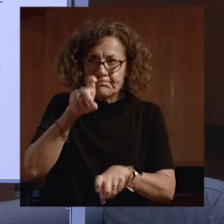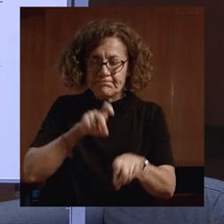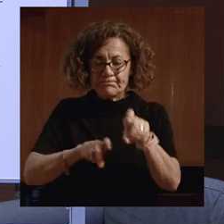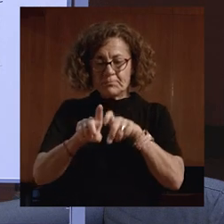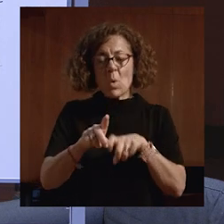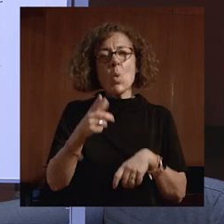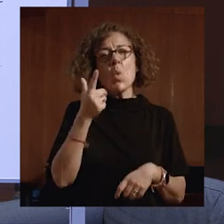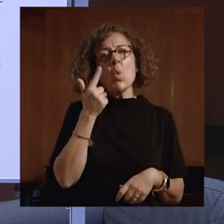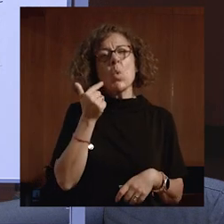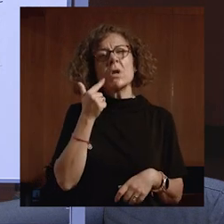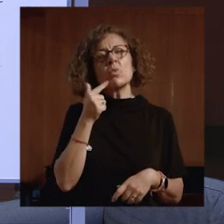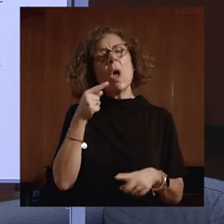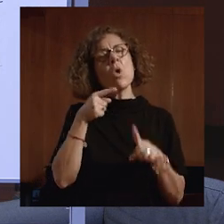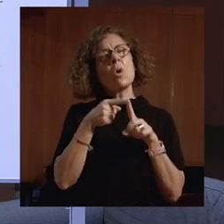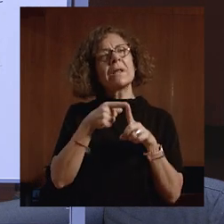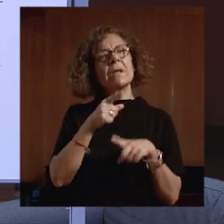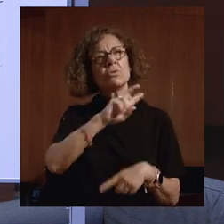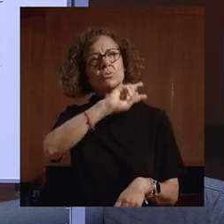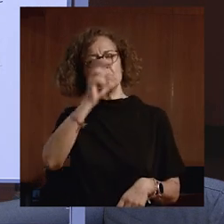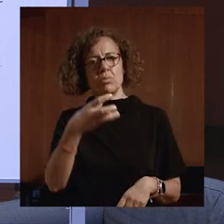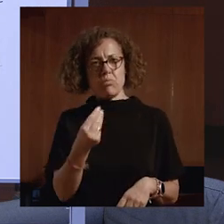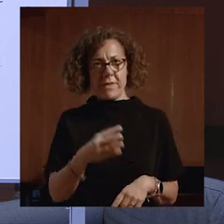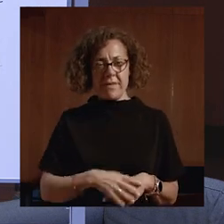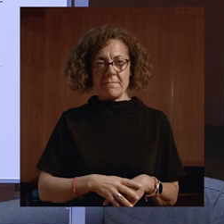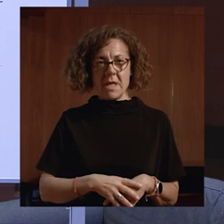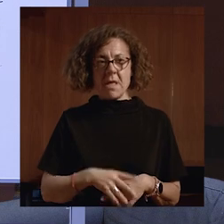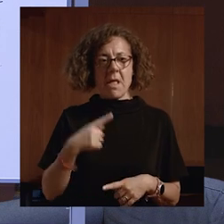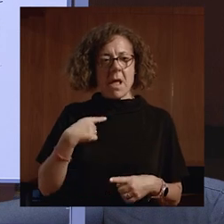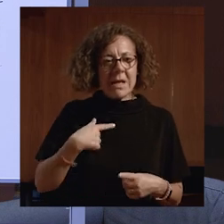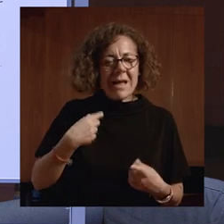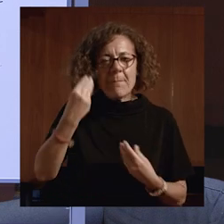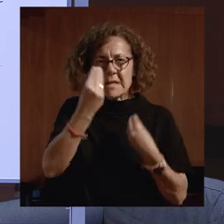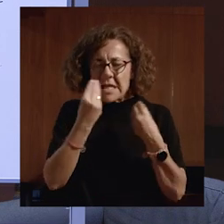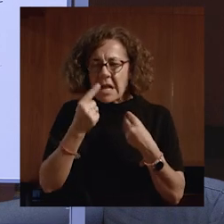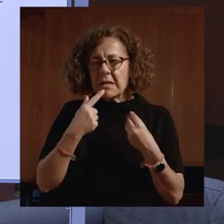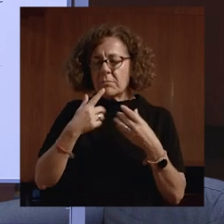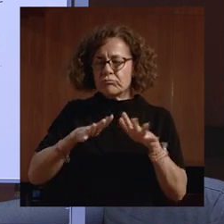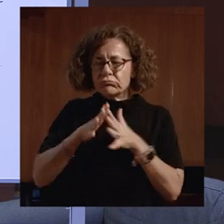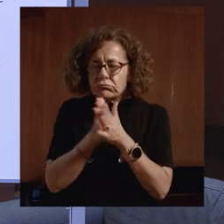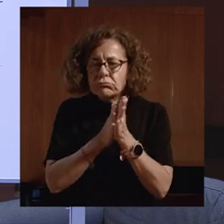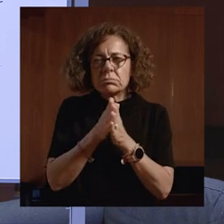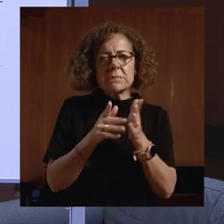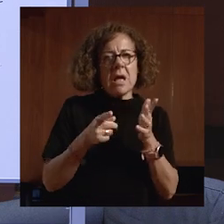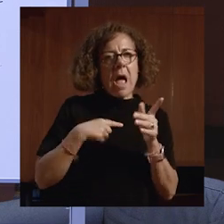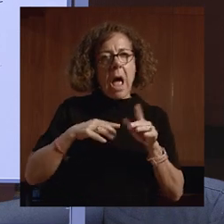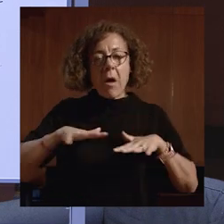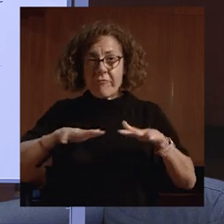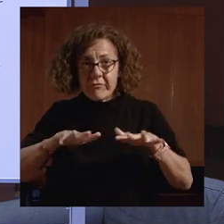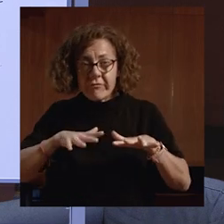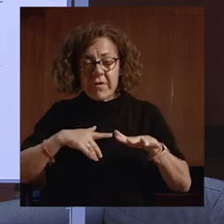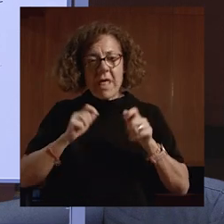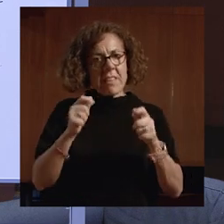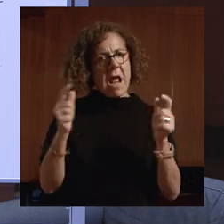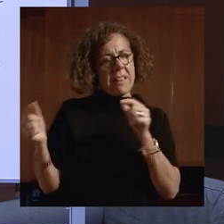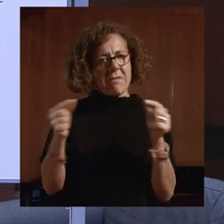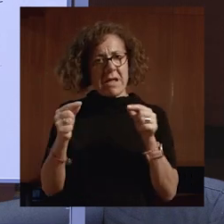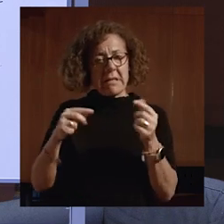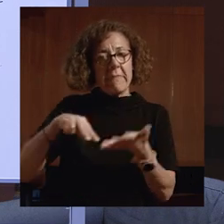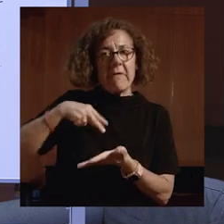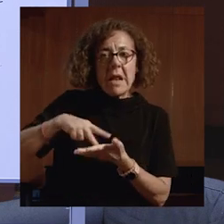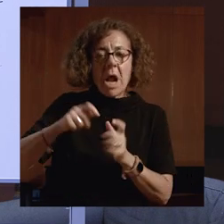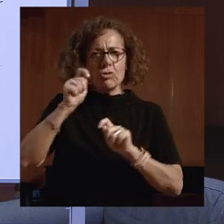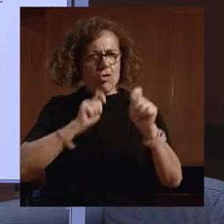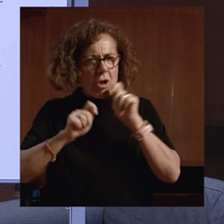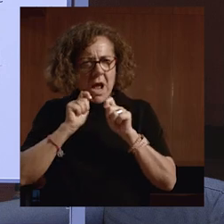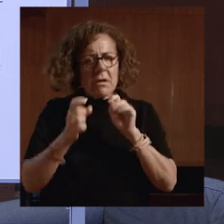Un ritual puede tener muchos objetivos, evidentemente. Entretener, provocar, hacer reflexionar, fascinar, remover, conmover, agitar, propiciar un debate, hacer bailar, hacer